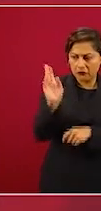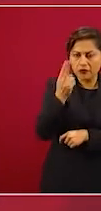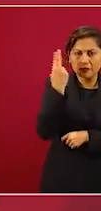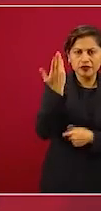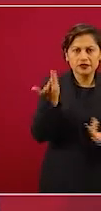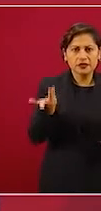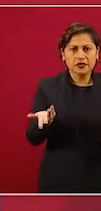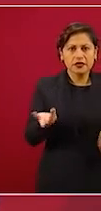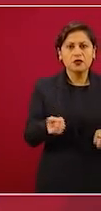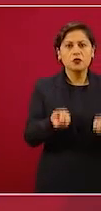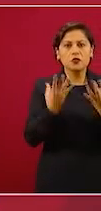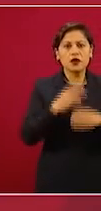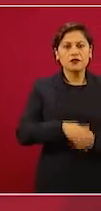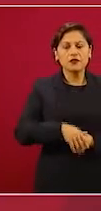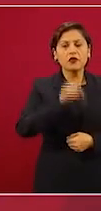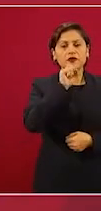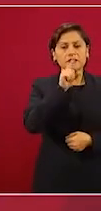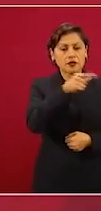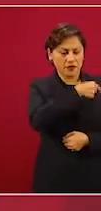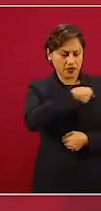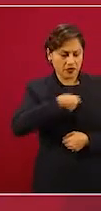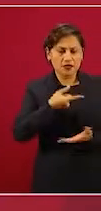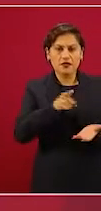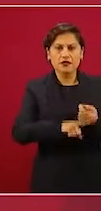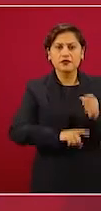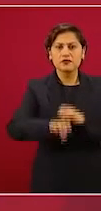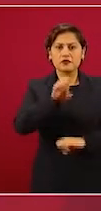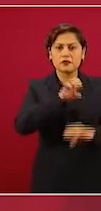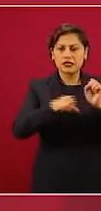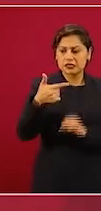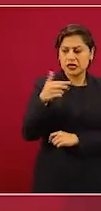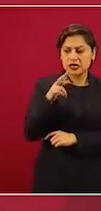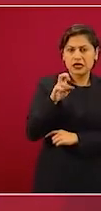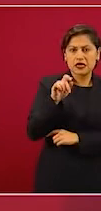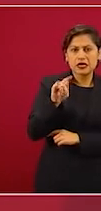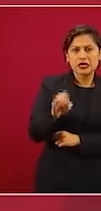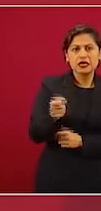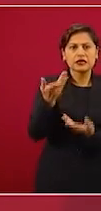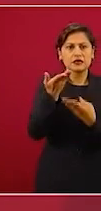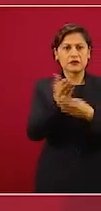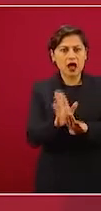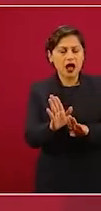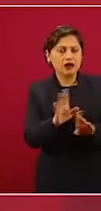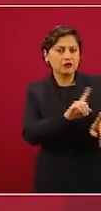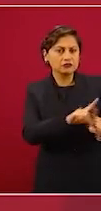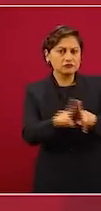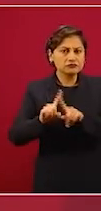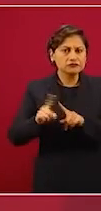pero también los gerentes de las empresas de los bancos